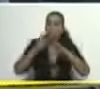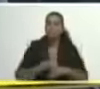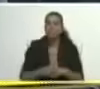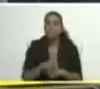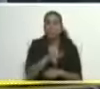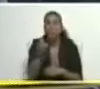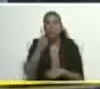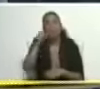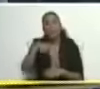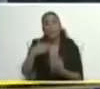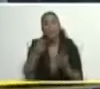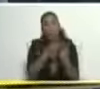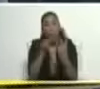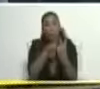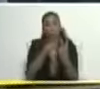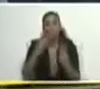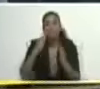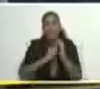de Hugo Chávez.